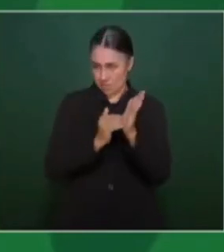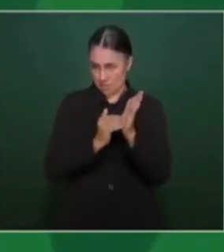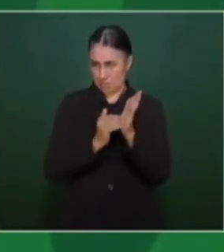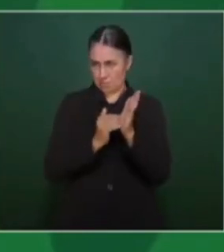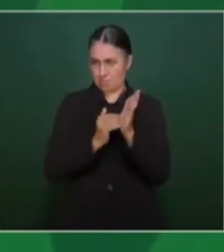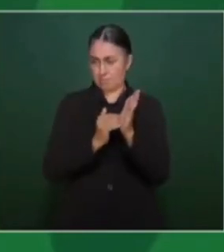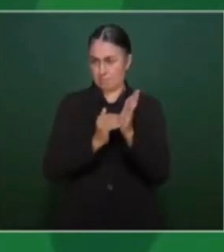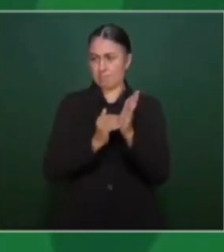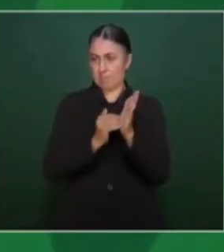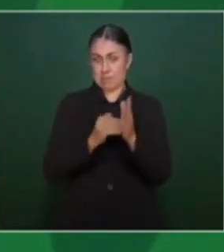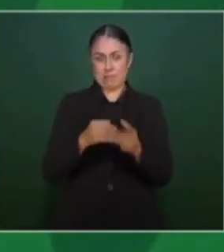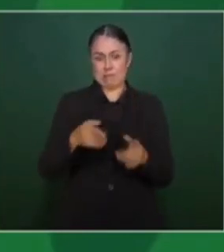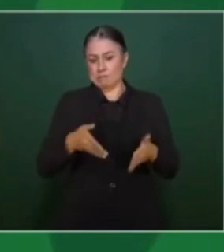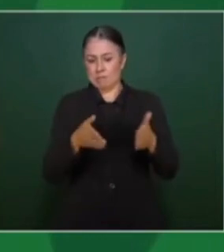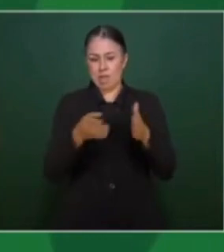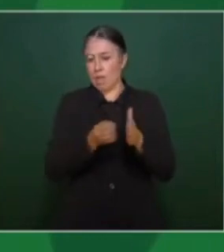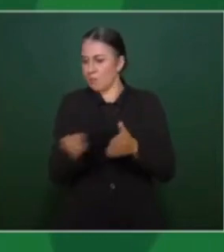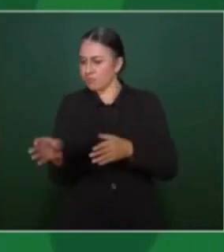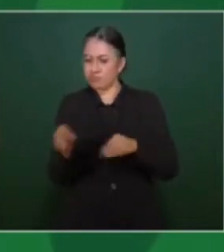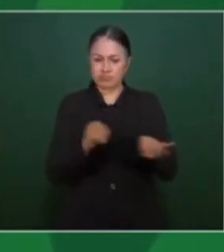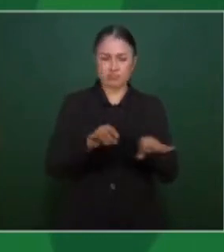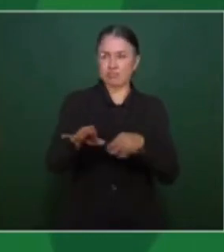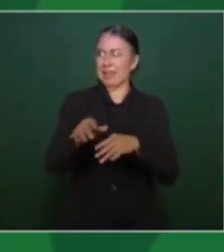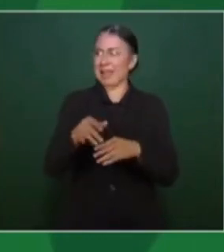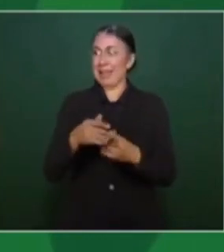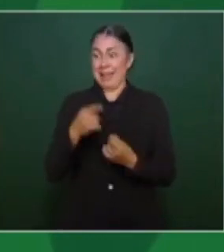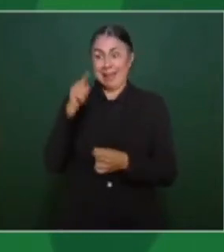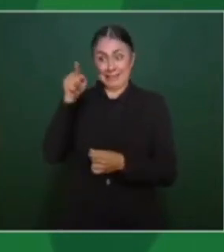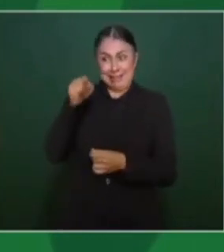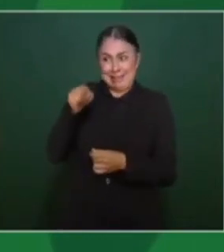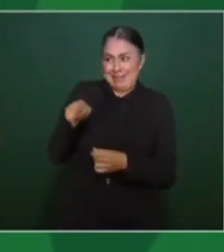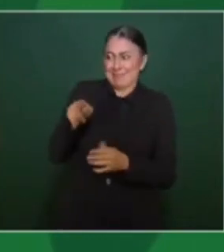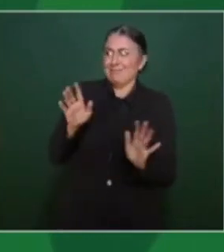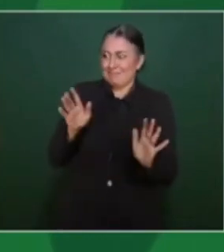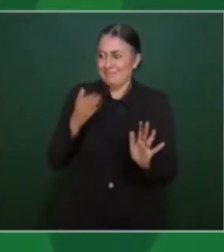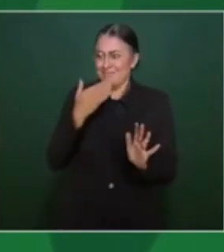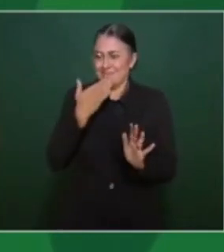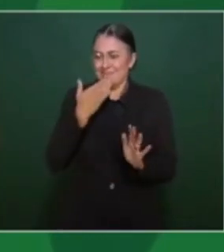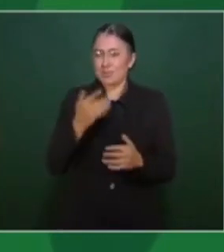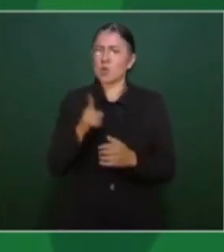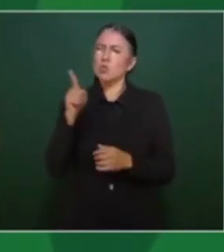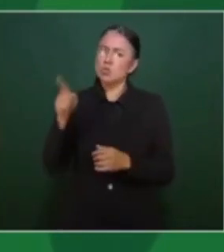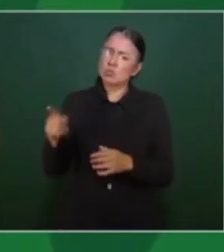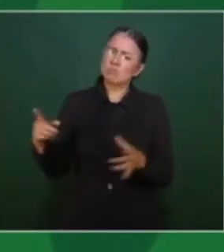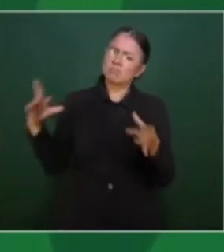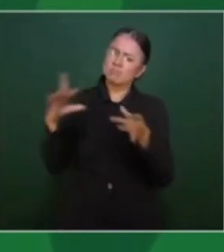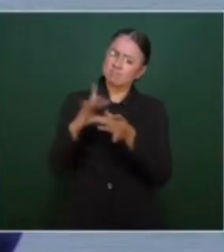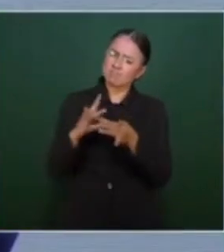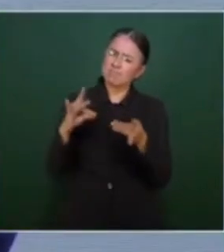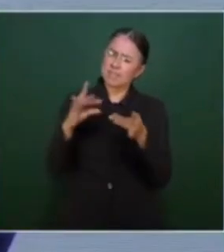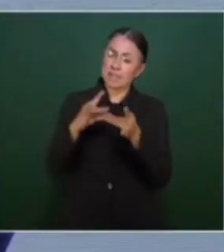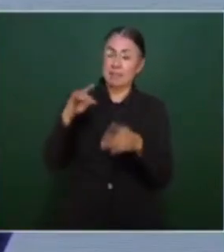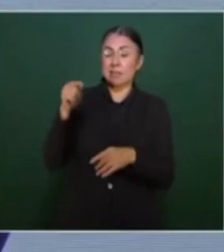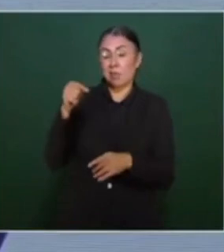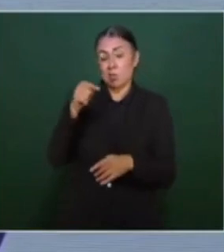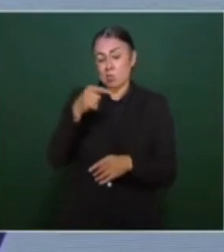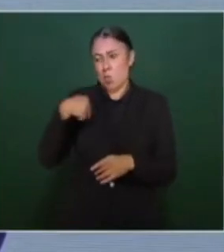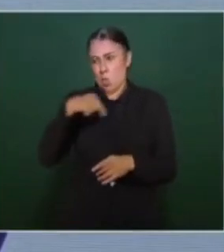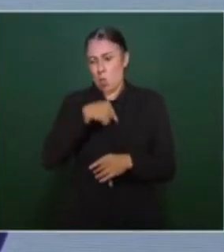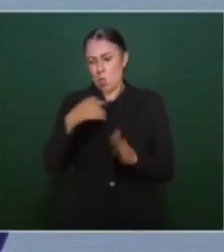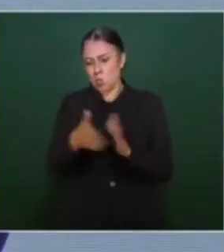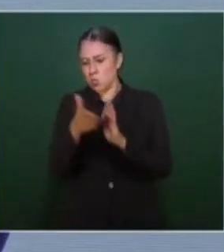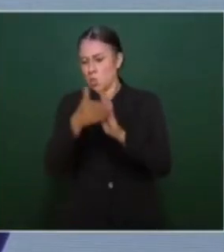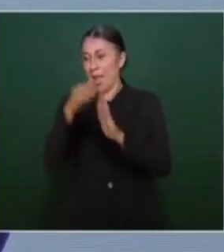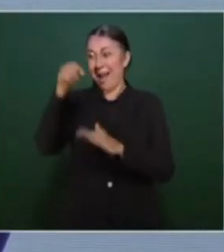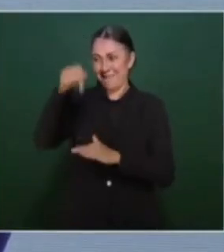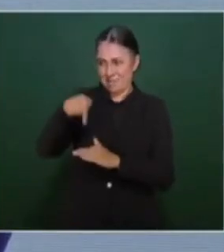de riego, la parte baja. Pero lo que tú estás planteando, que es lo que